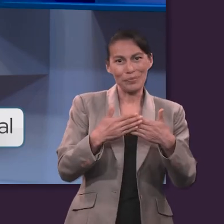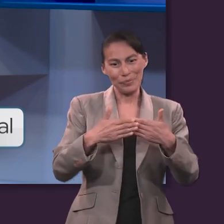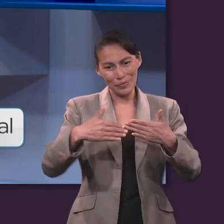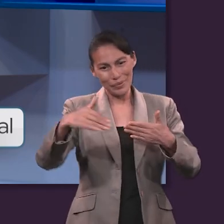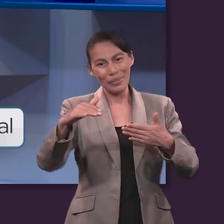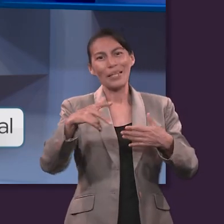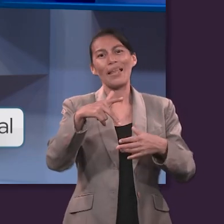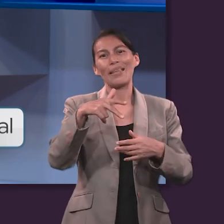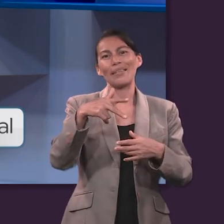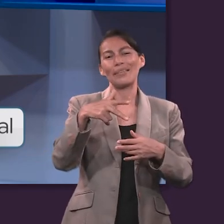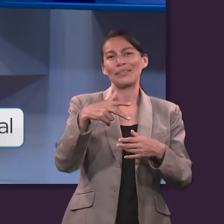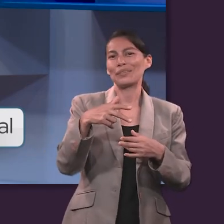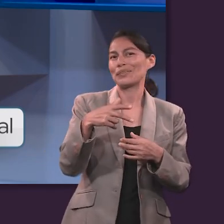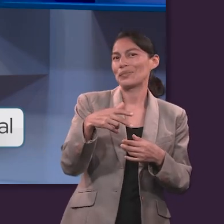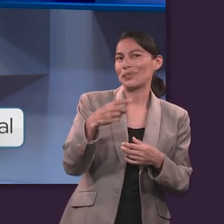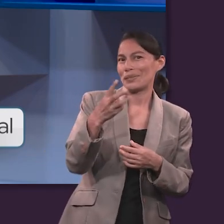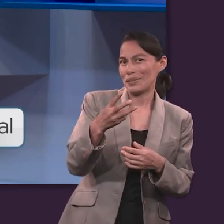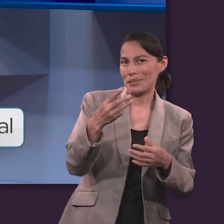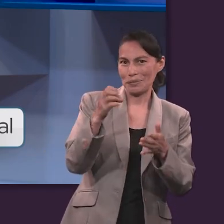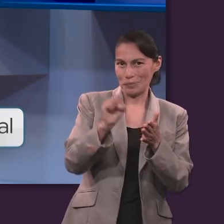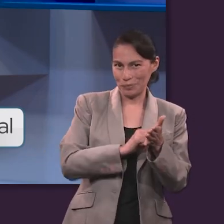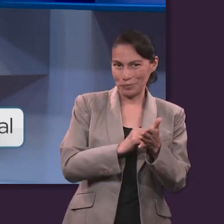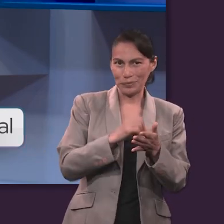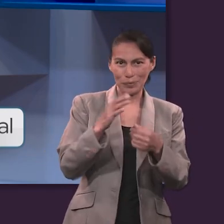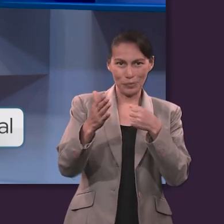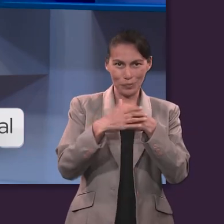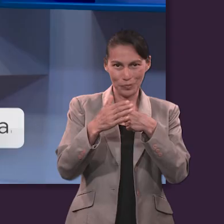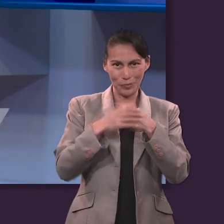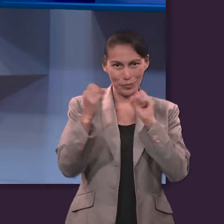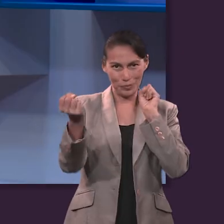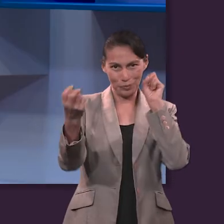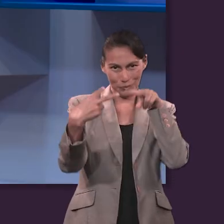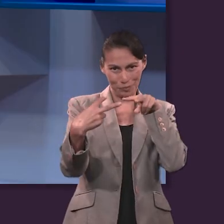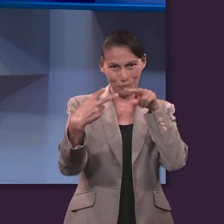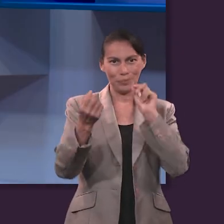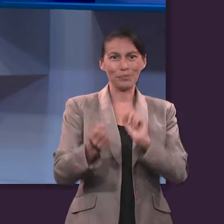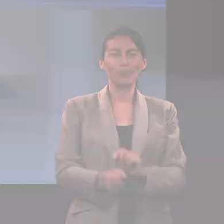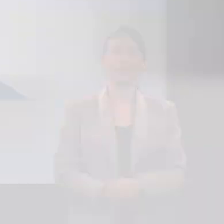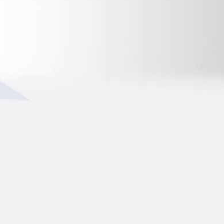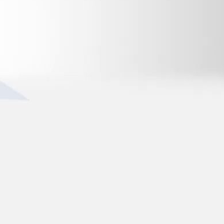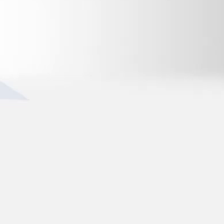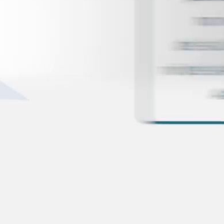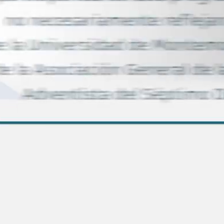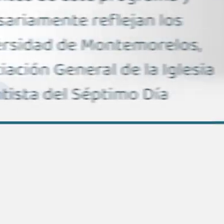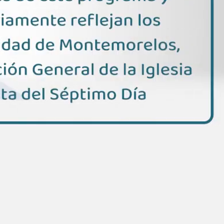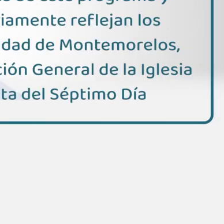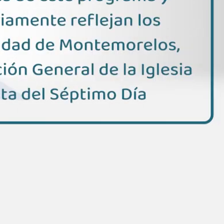viene durante este trimestre. Permanezcan con nosotros y nos vemos en una próxima oportunidad.